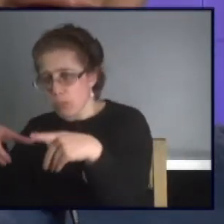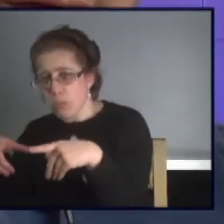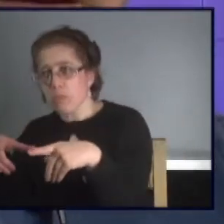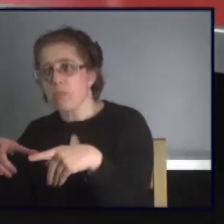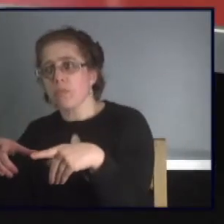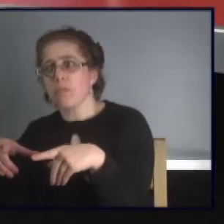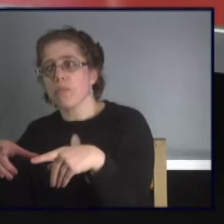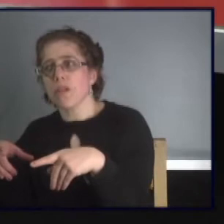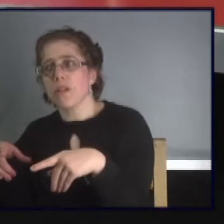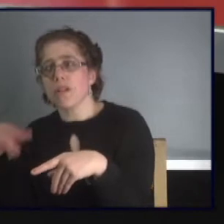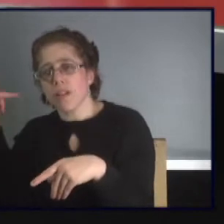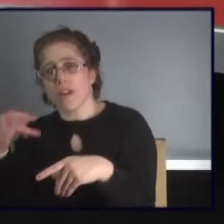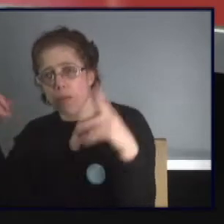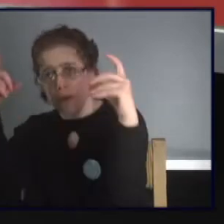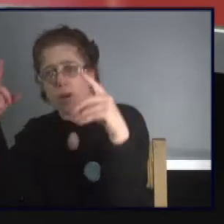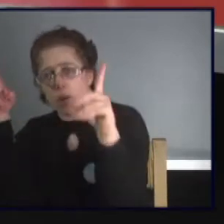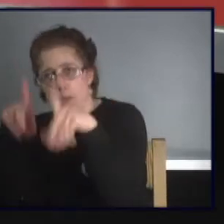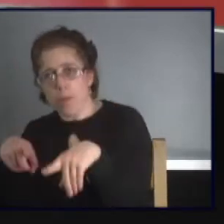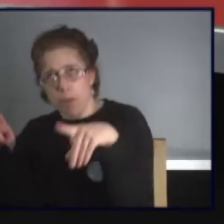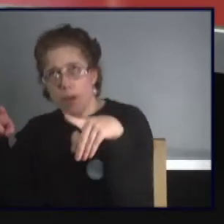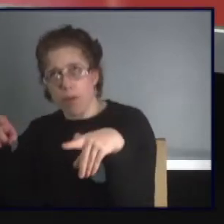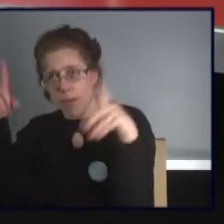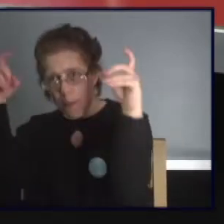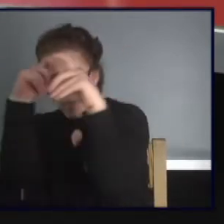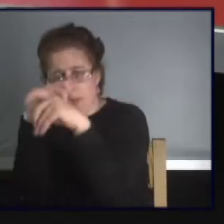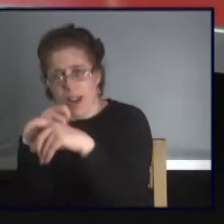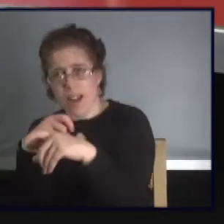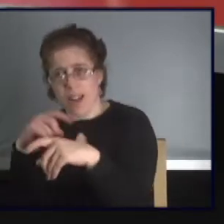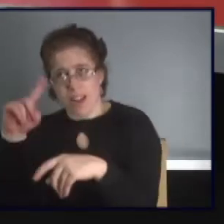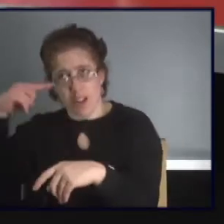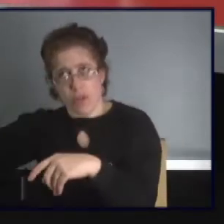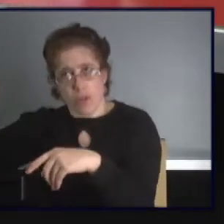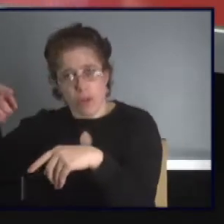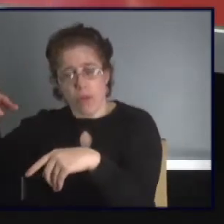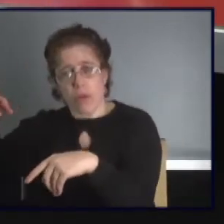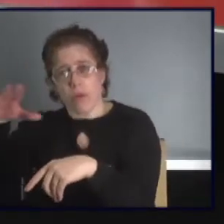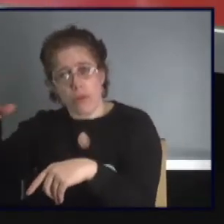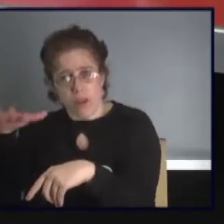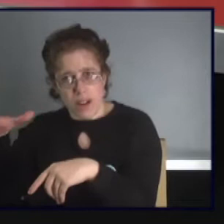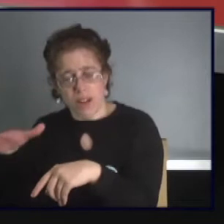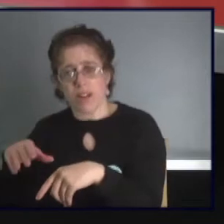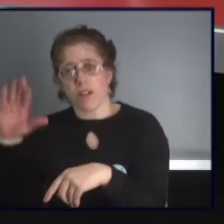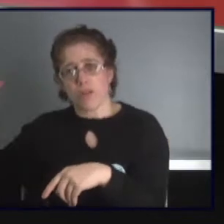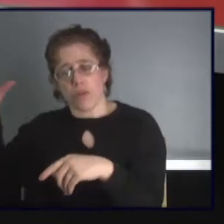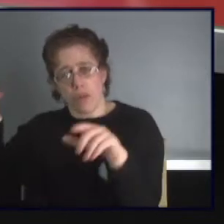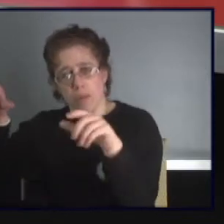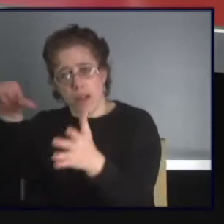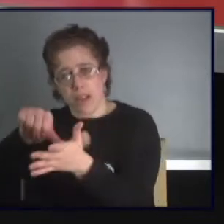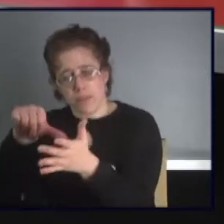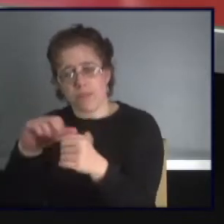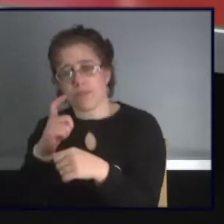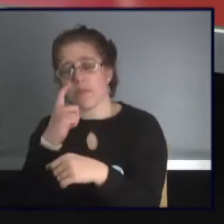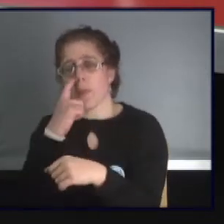tiene los mismos problemas que existe en el gran buenos aires en la provincia vamos a ir en todo el país digamos este